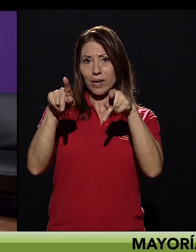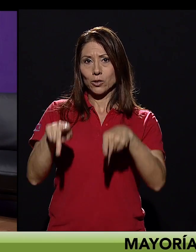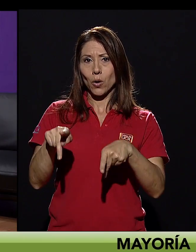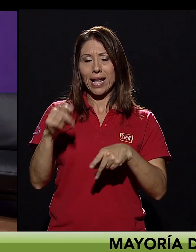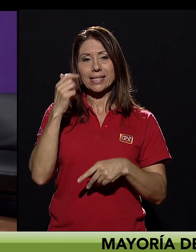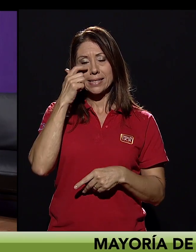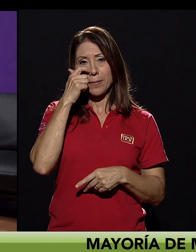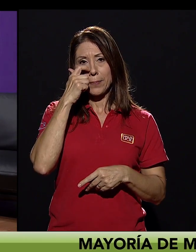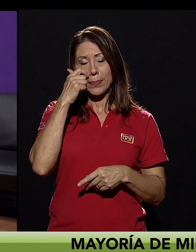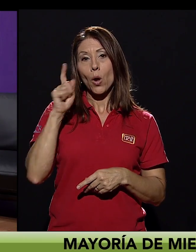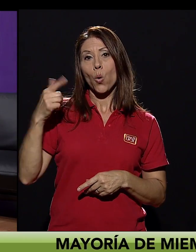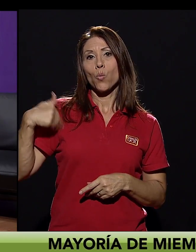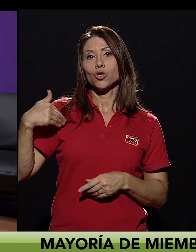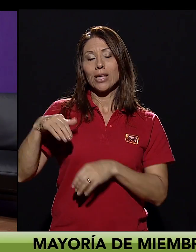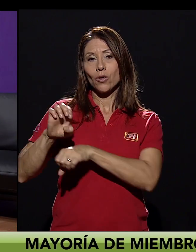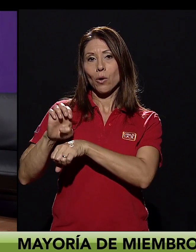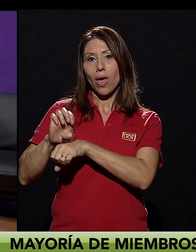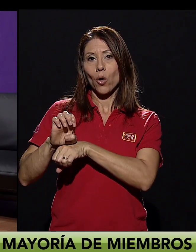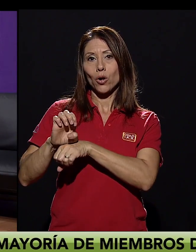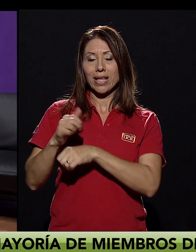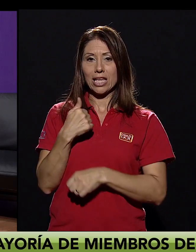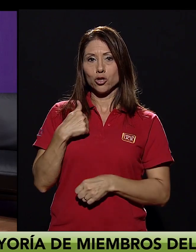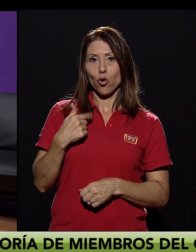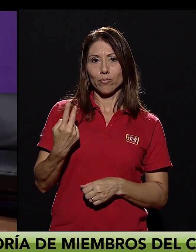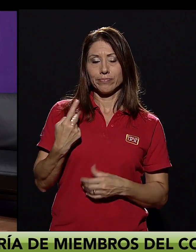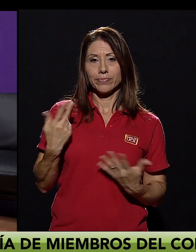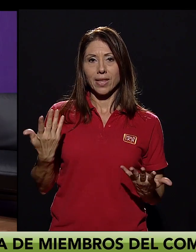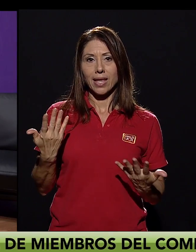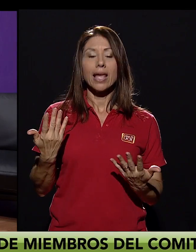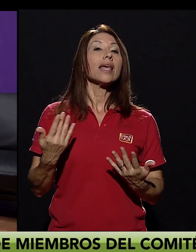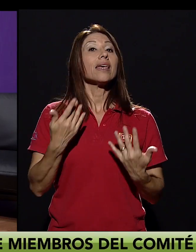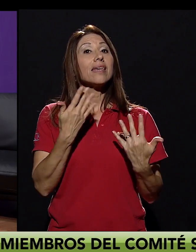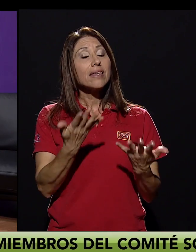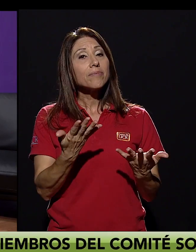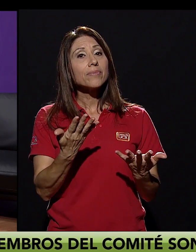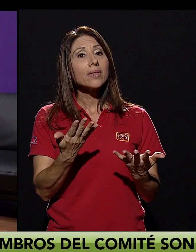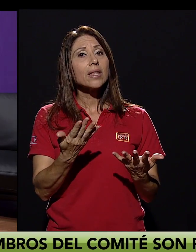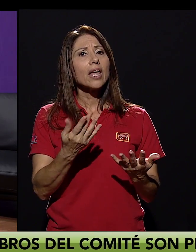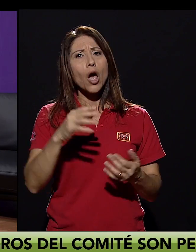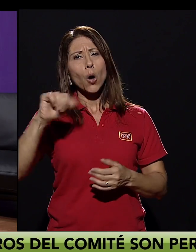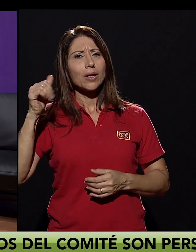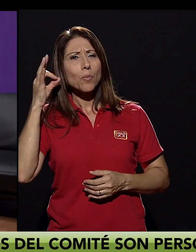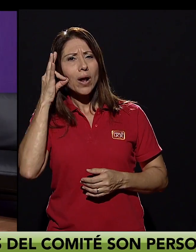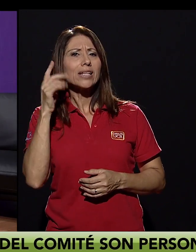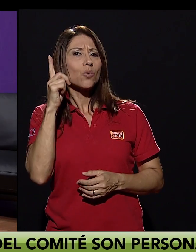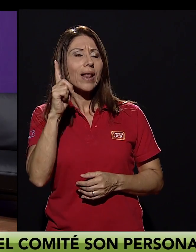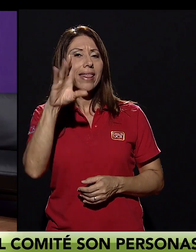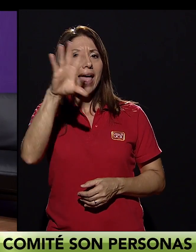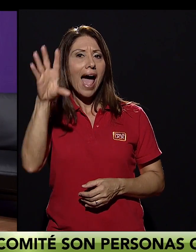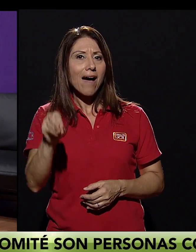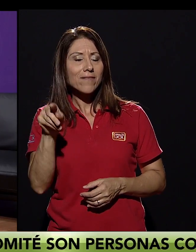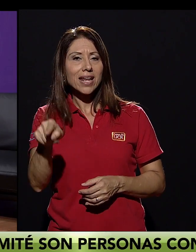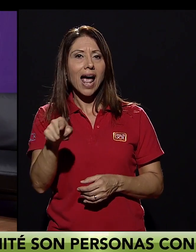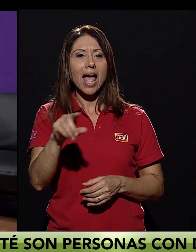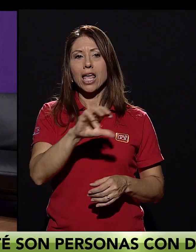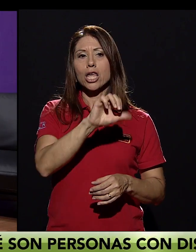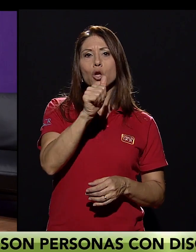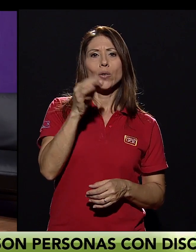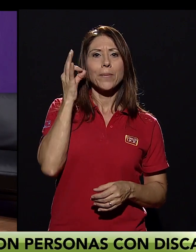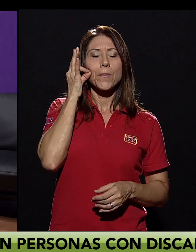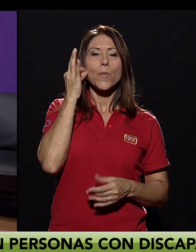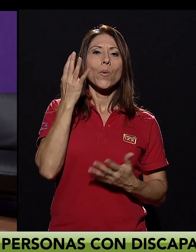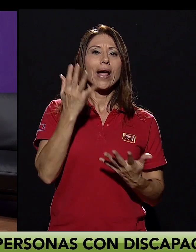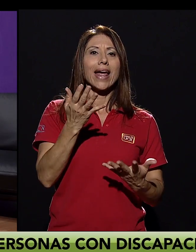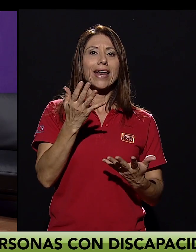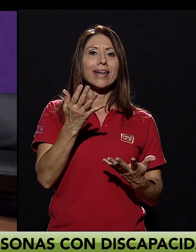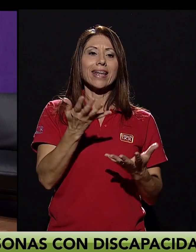éramos 2 personas, un muchacho de Ecuador y yo, y las mujeres, otra era de África, de un país africano, y la otra